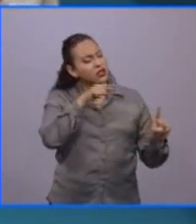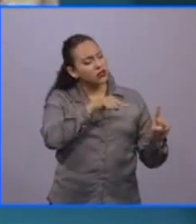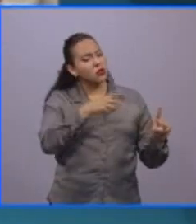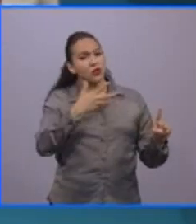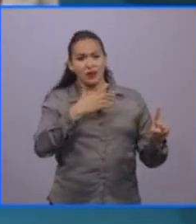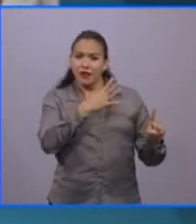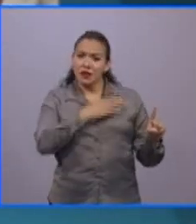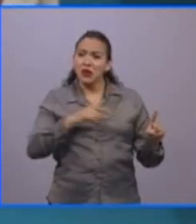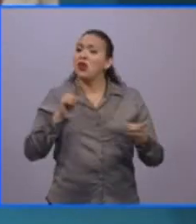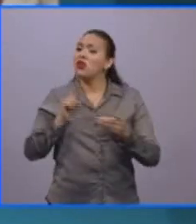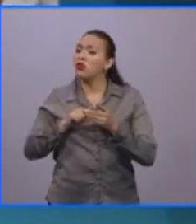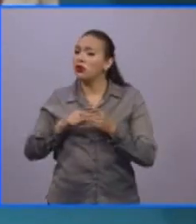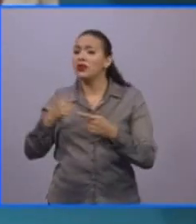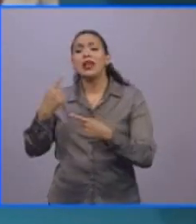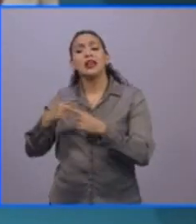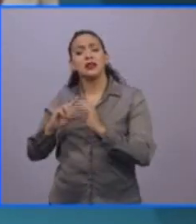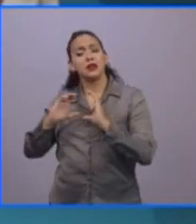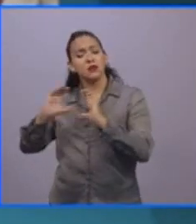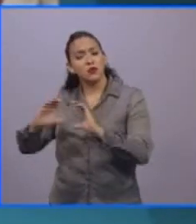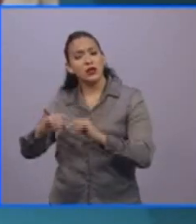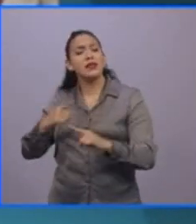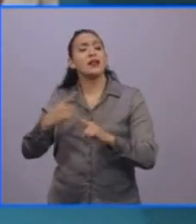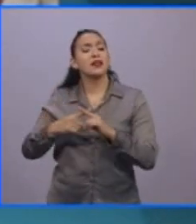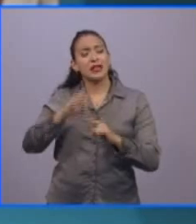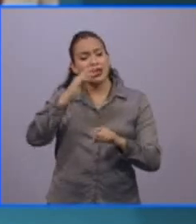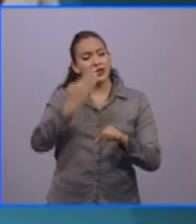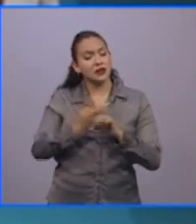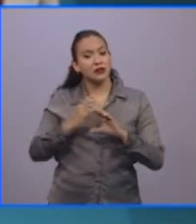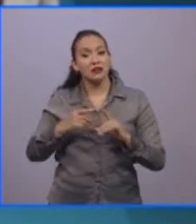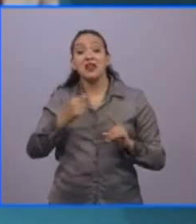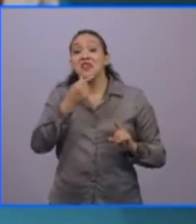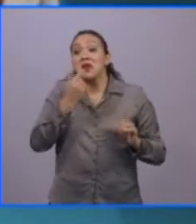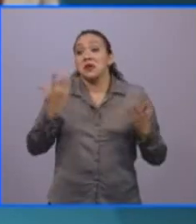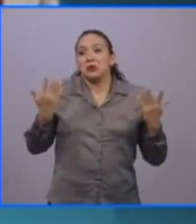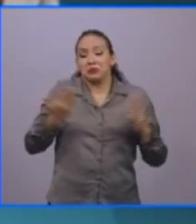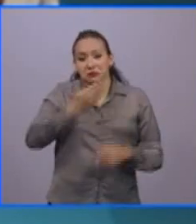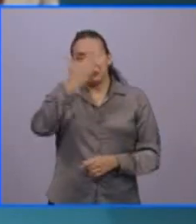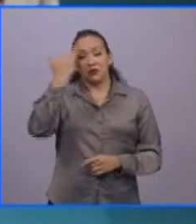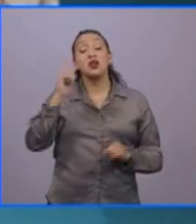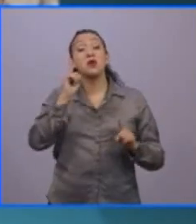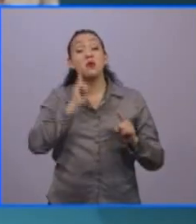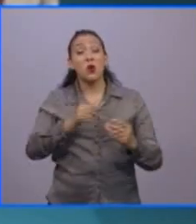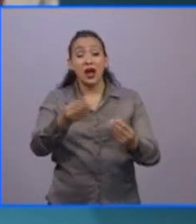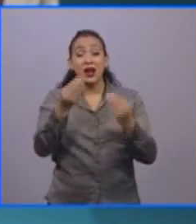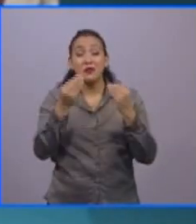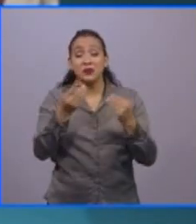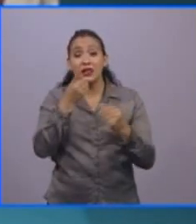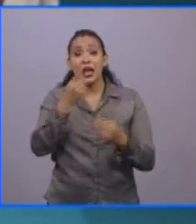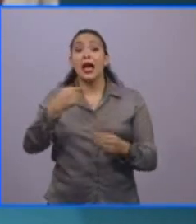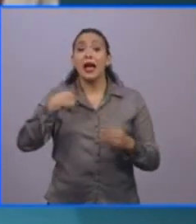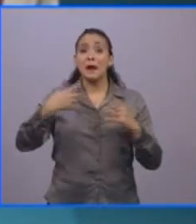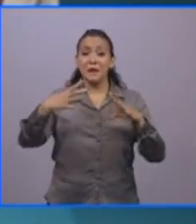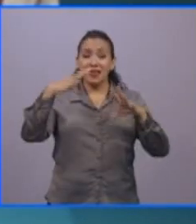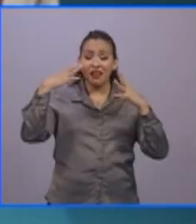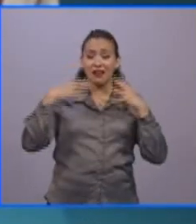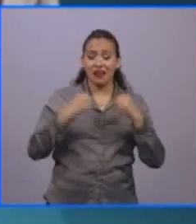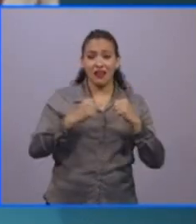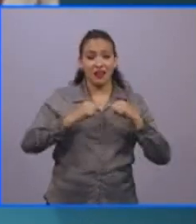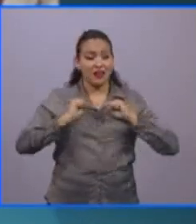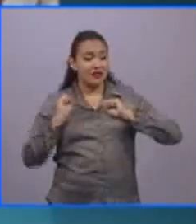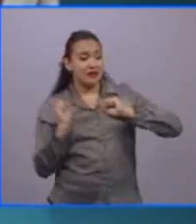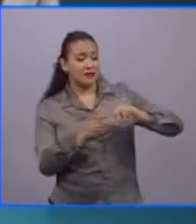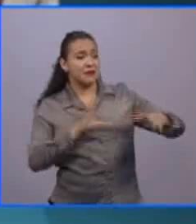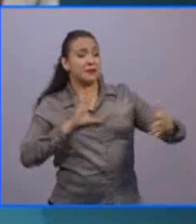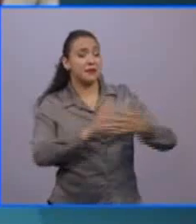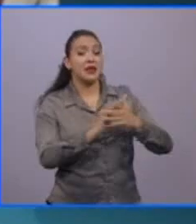oye, ¿tienes hijos? ¿Dónde están? ¿Quién los va a recoger? No, el niño, ¿quién sabe dónde está? Y no sé la cantidad de mujeres que nos dicen, a mí me arrestaron, me dijeron por ahí que